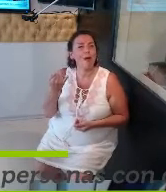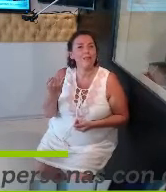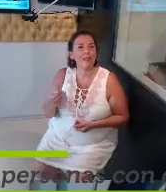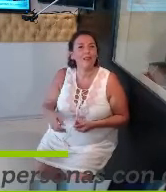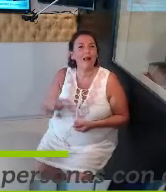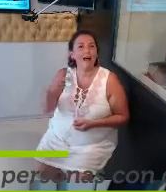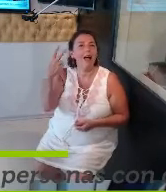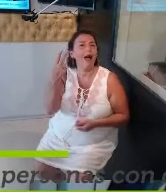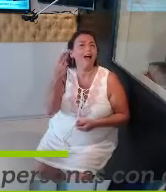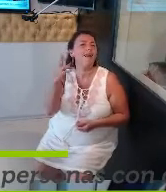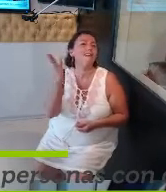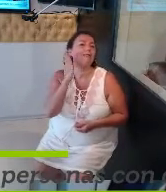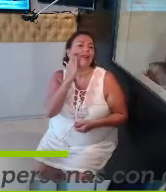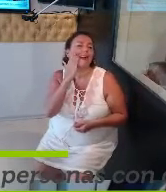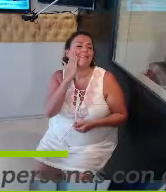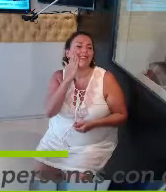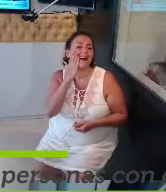la tarde. ¿Y quiénes hicimos el programa?